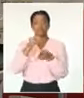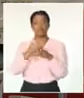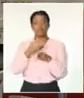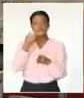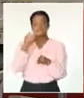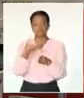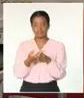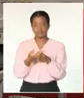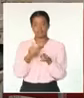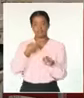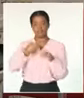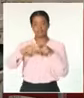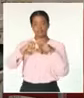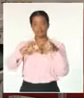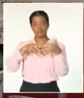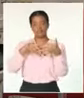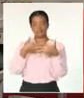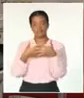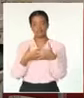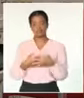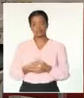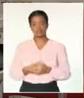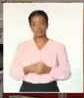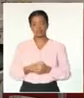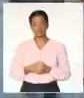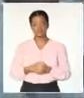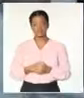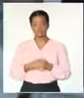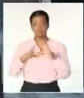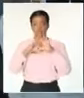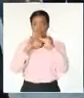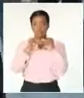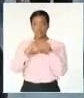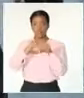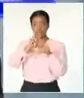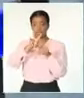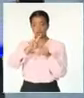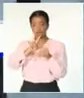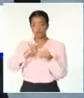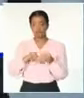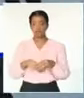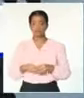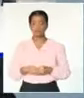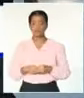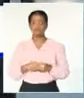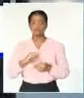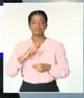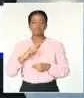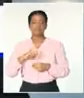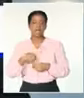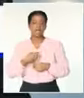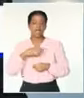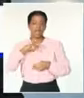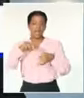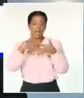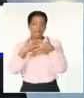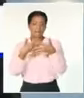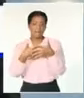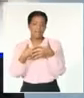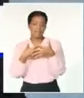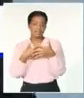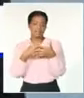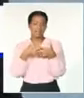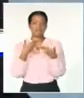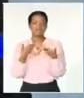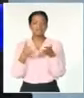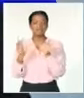resto de las 39 empresas de la industria. Nosotros somos una empresa de desarrollo de software, donde el mercado principal de nosotros son empresas extranjeras